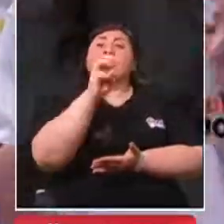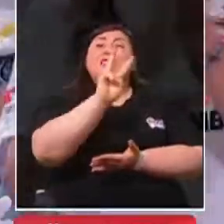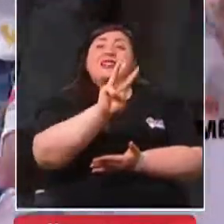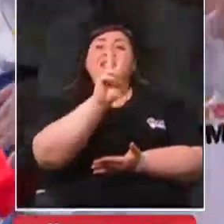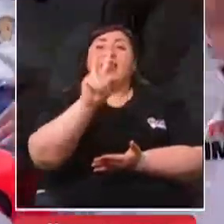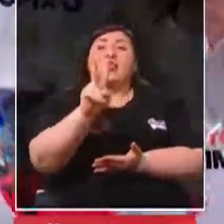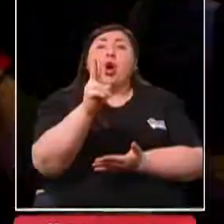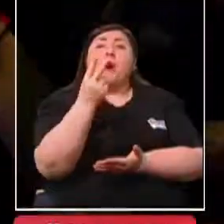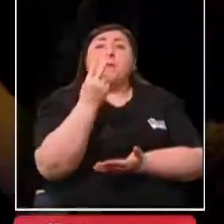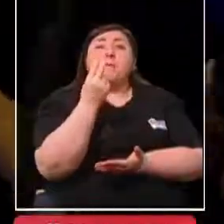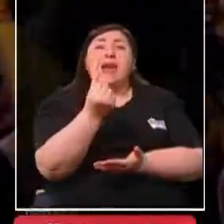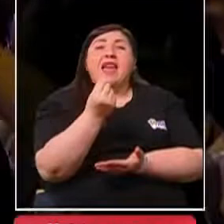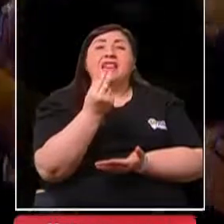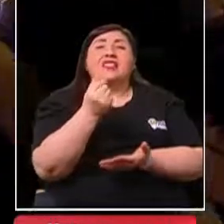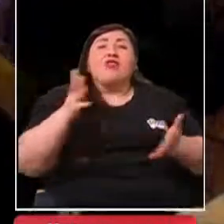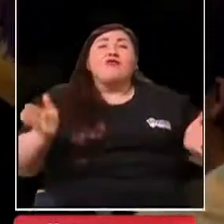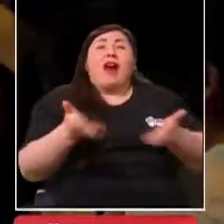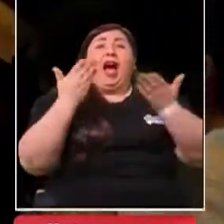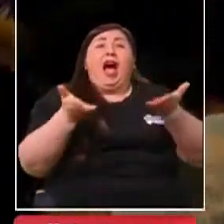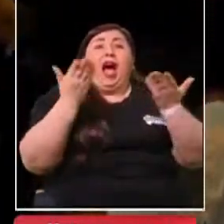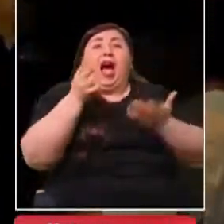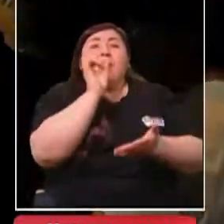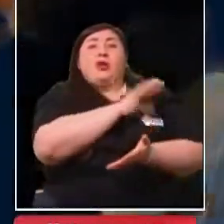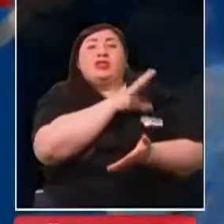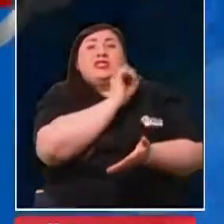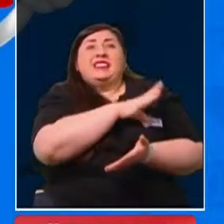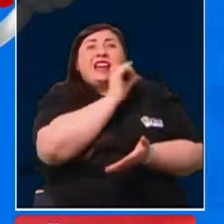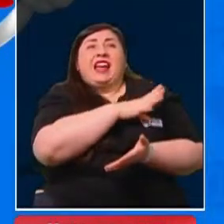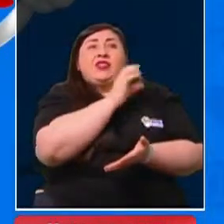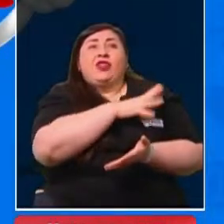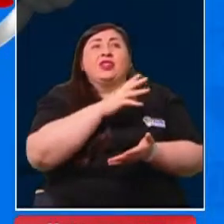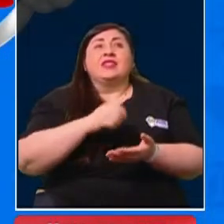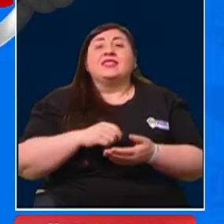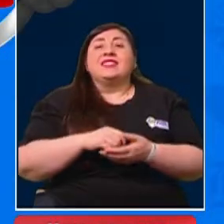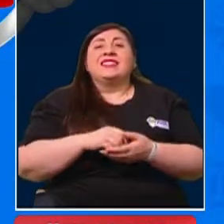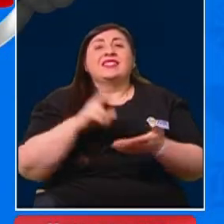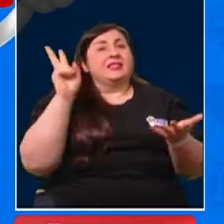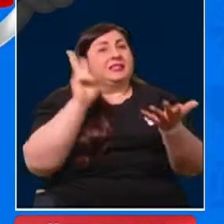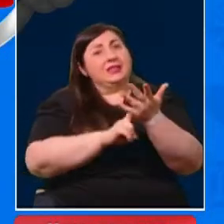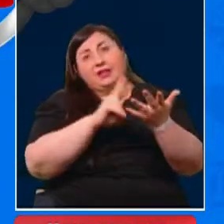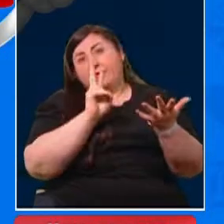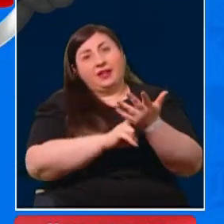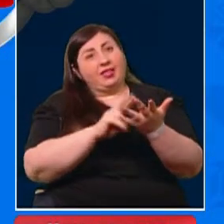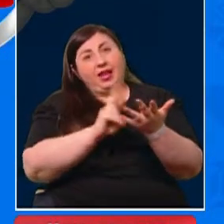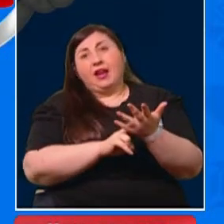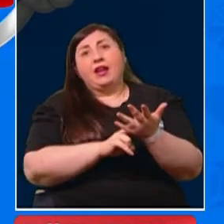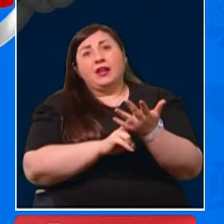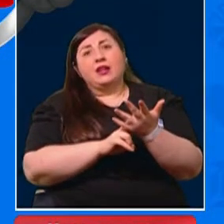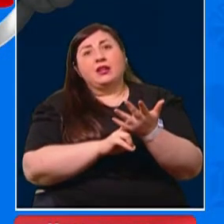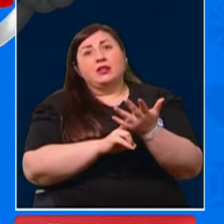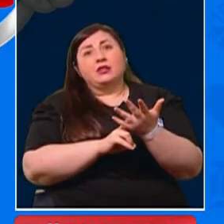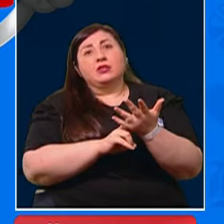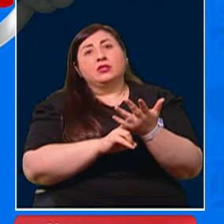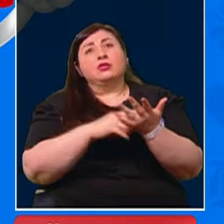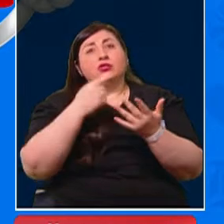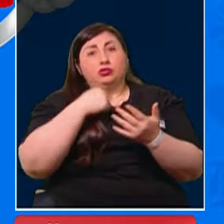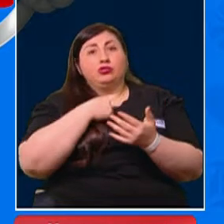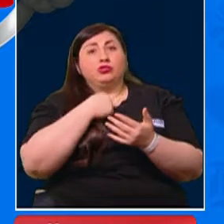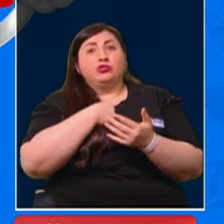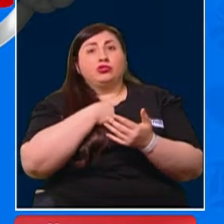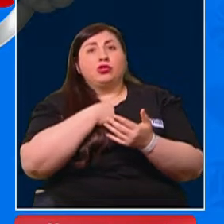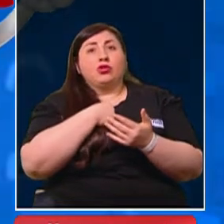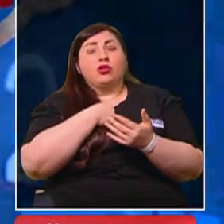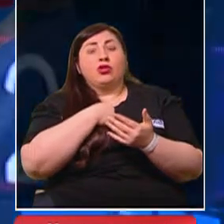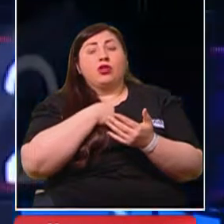18.627.550.432 pesos. ¡Vamos, chilenos! ¡Vamos, chilenos! La verdad es que yo les insisto,